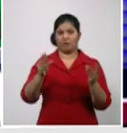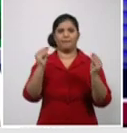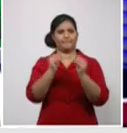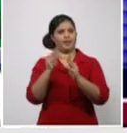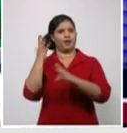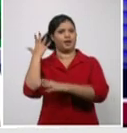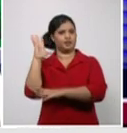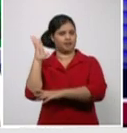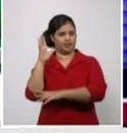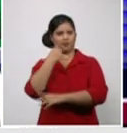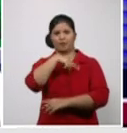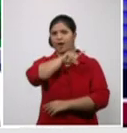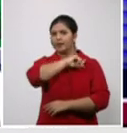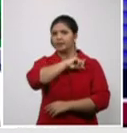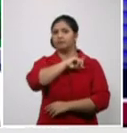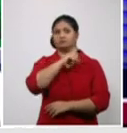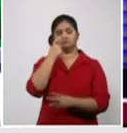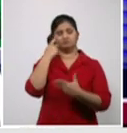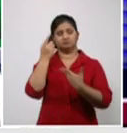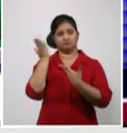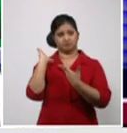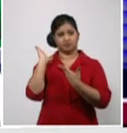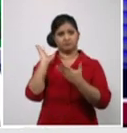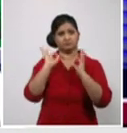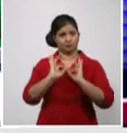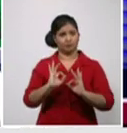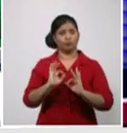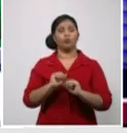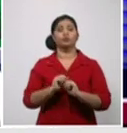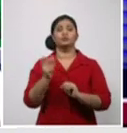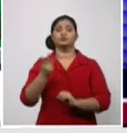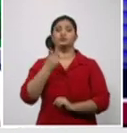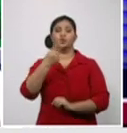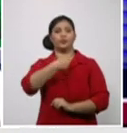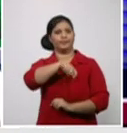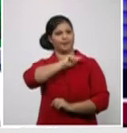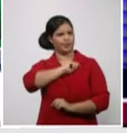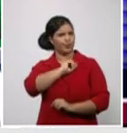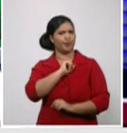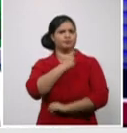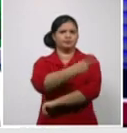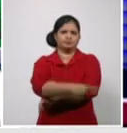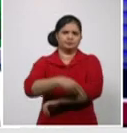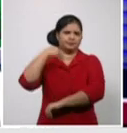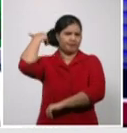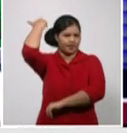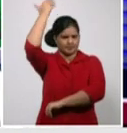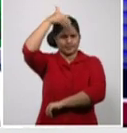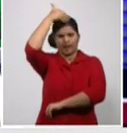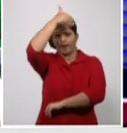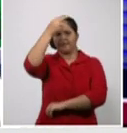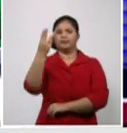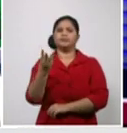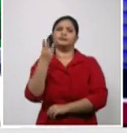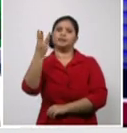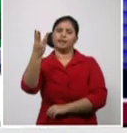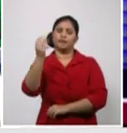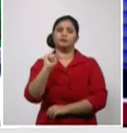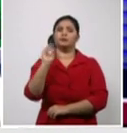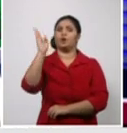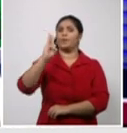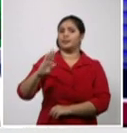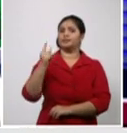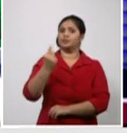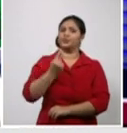3 palestinos, 2 españoles, un brasileño y un checo,